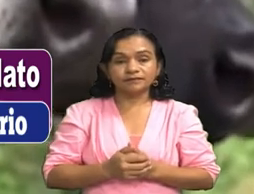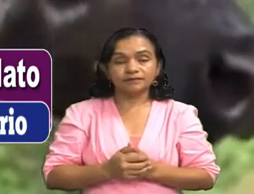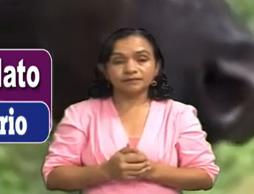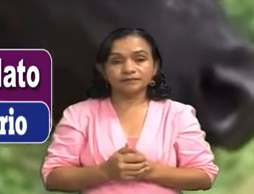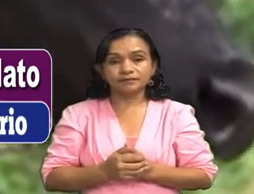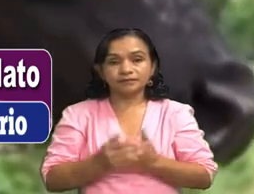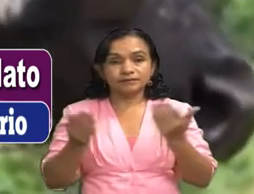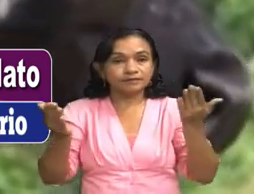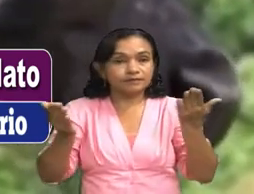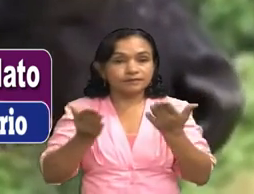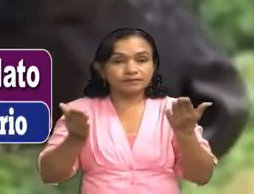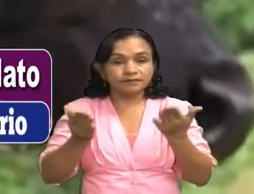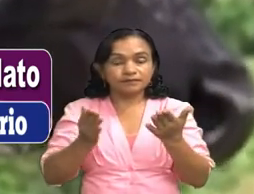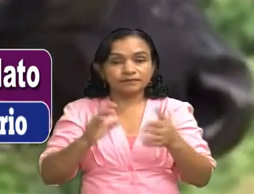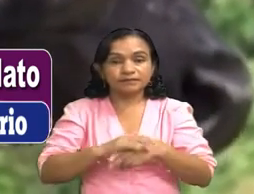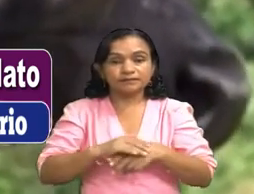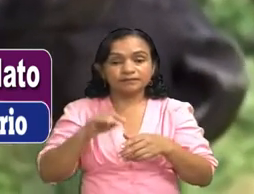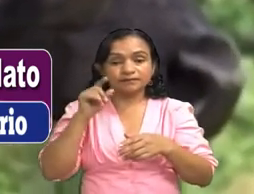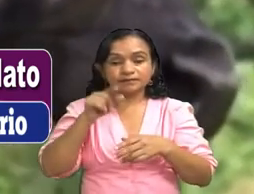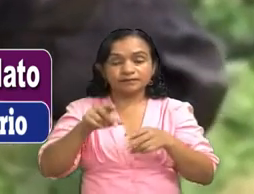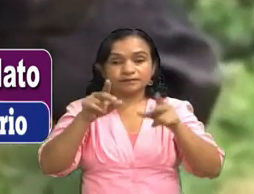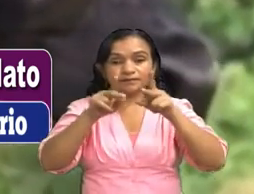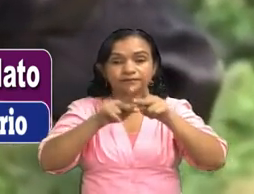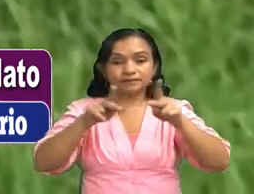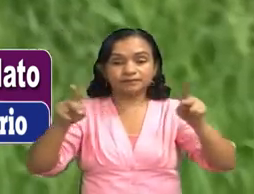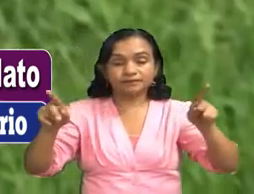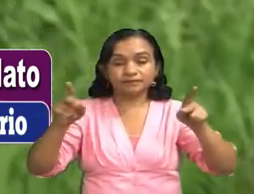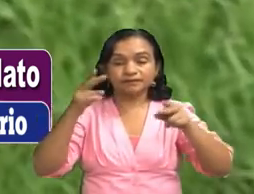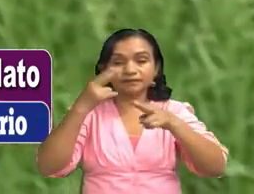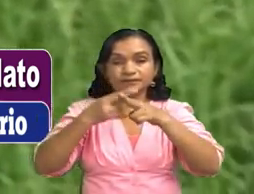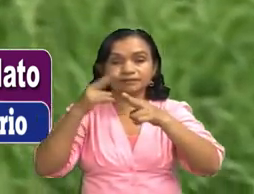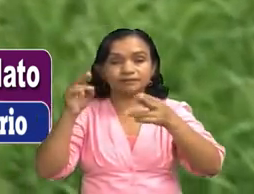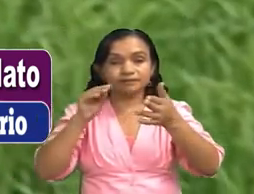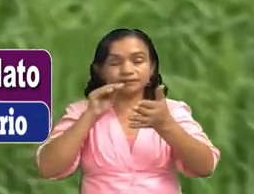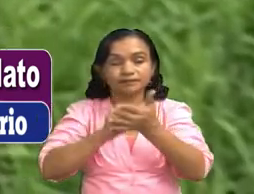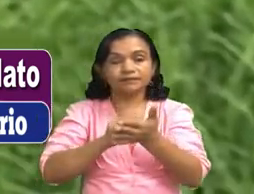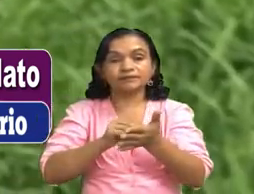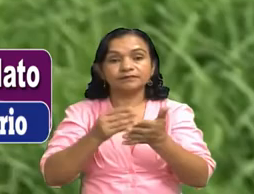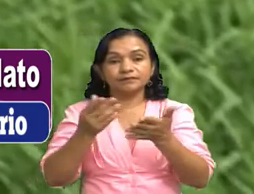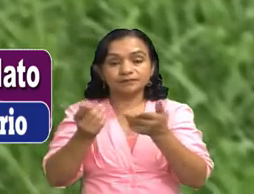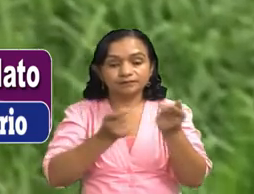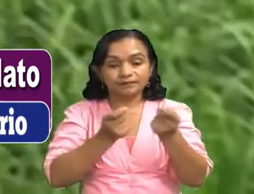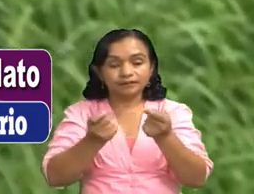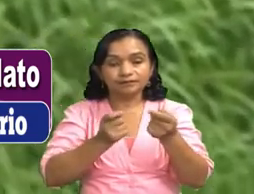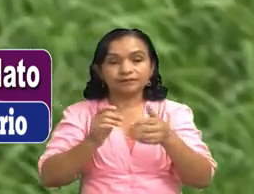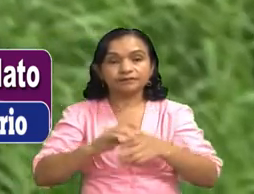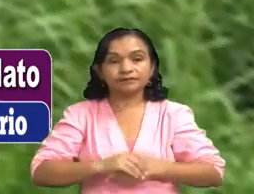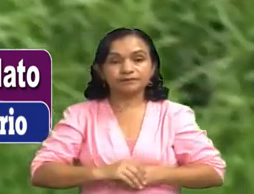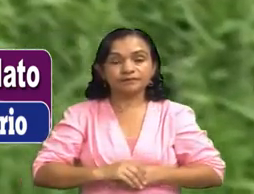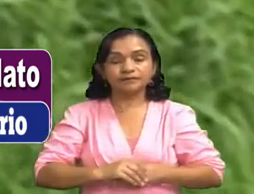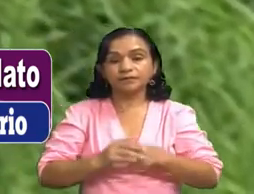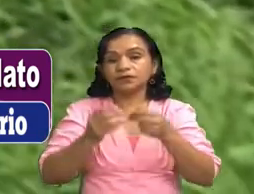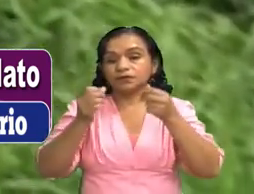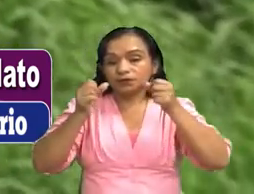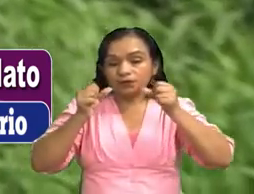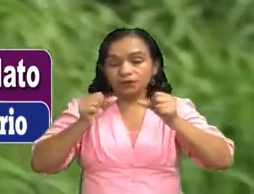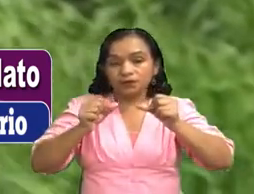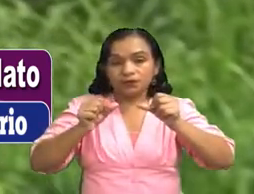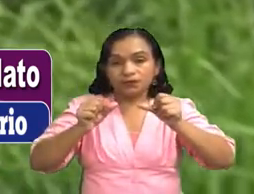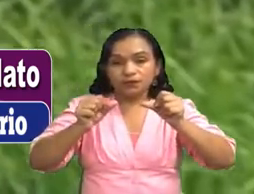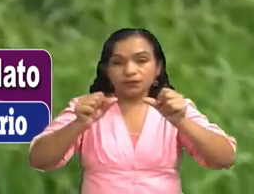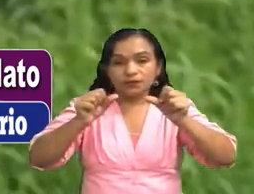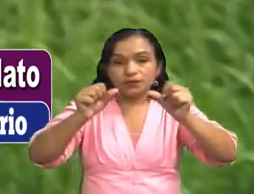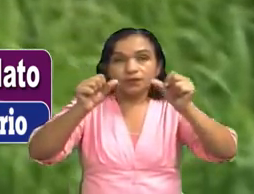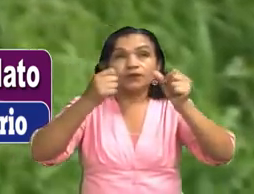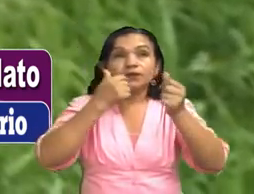¿Ah? Y esas plantas están bajo registro con un inspector. Pero seguimos, ¿por